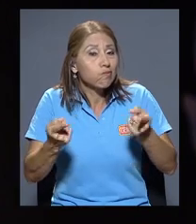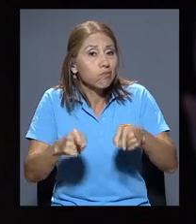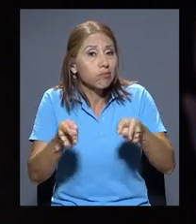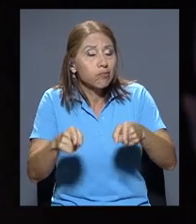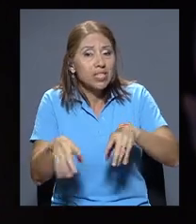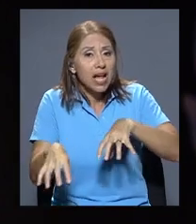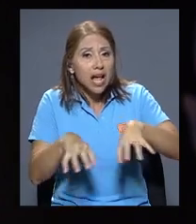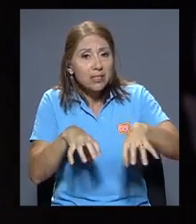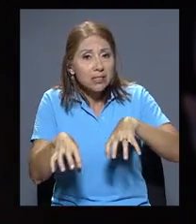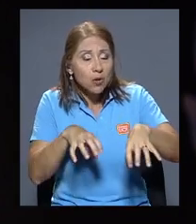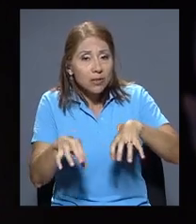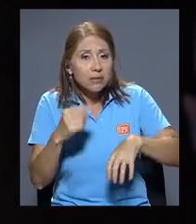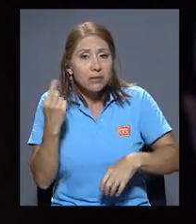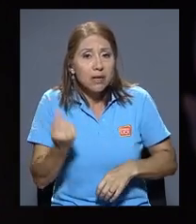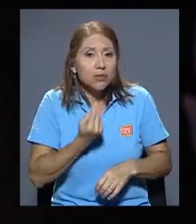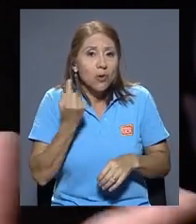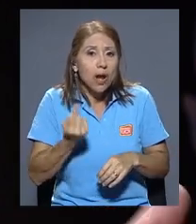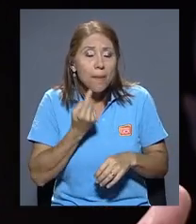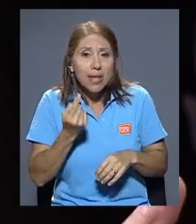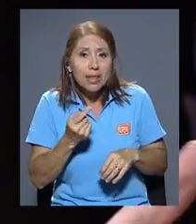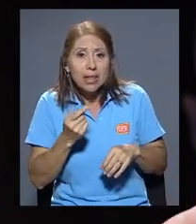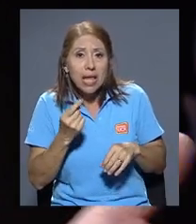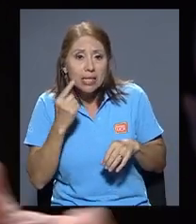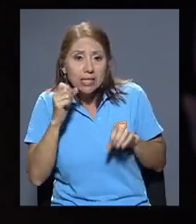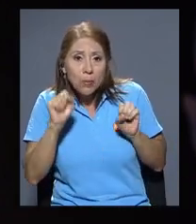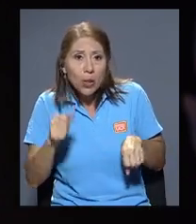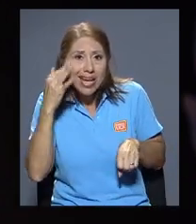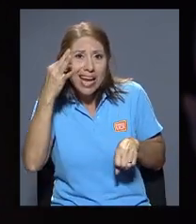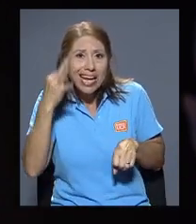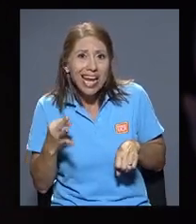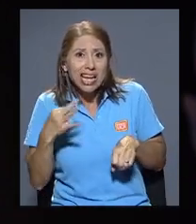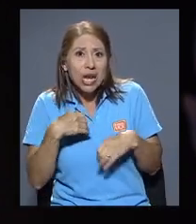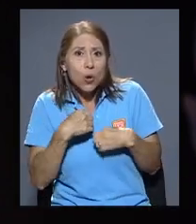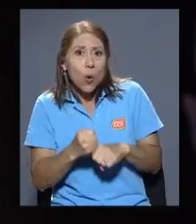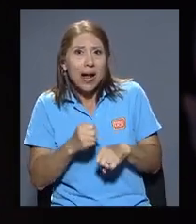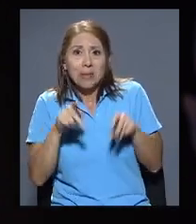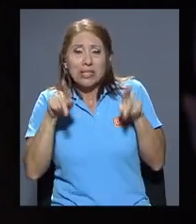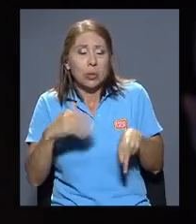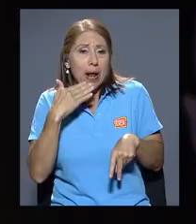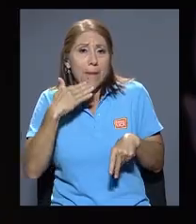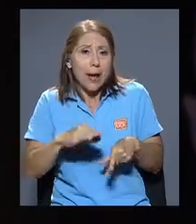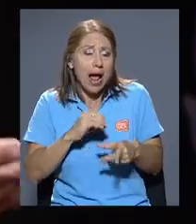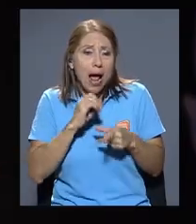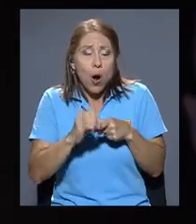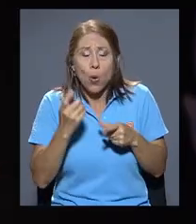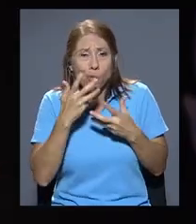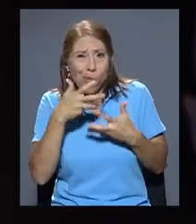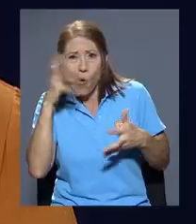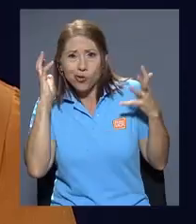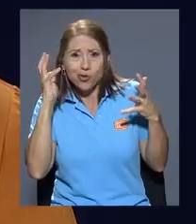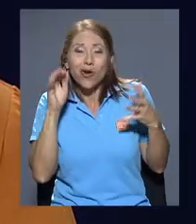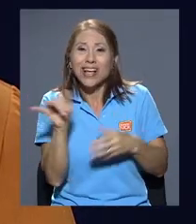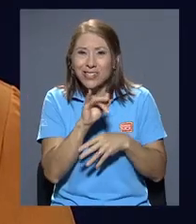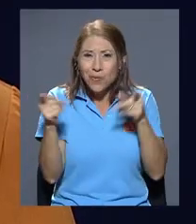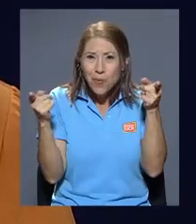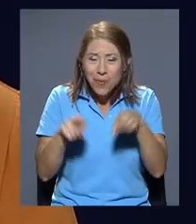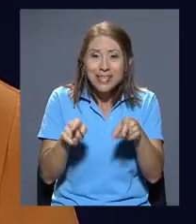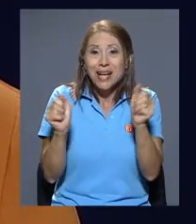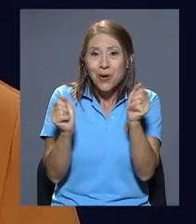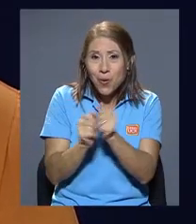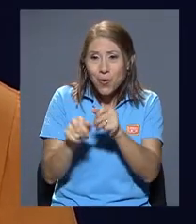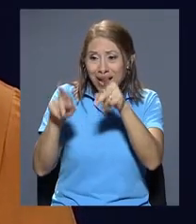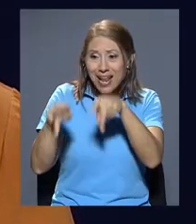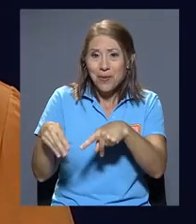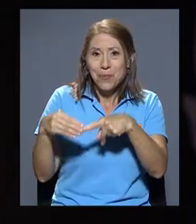podrían atribuir a criminales o monstruos, ¿verdad? Que es el caso de el protagonista o el antagonista de la historia en esta